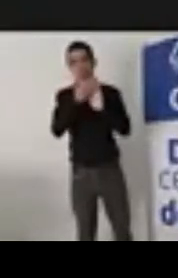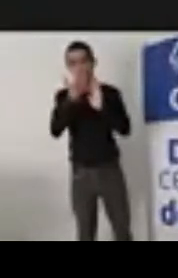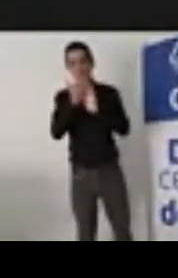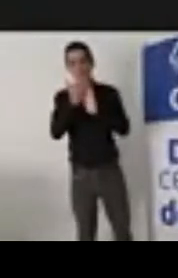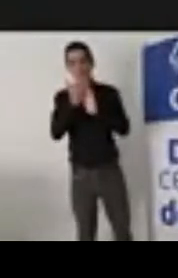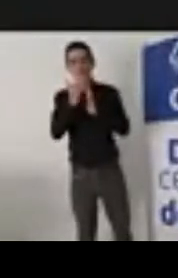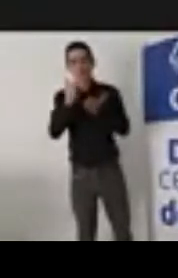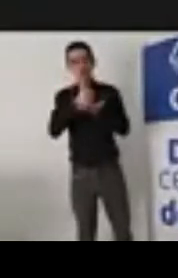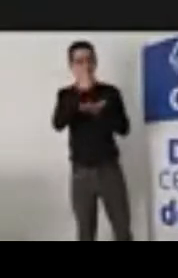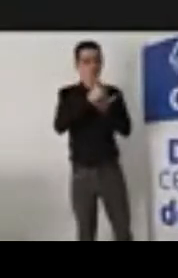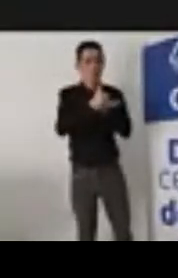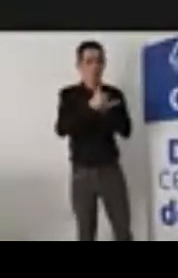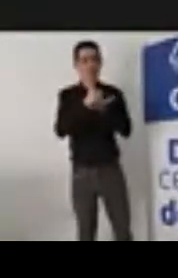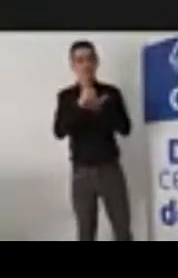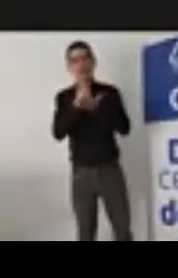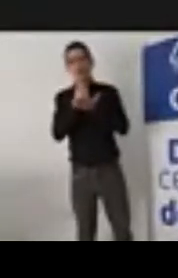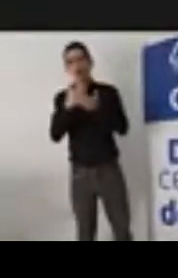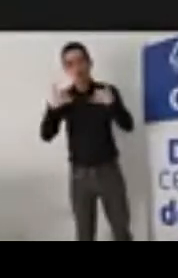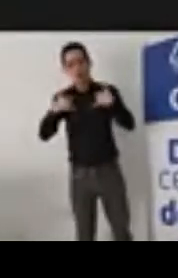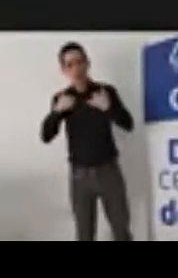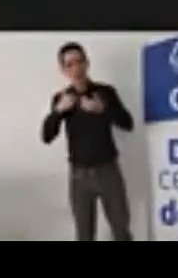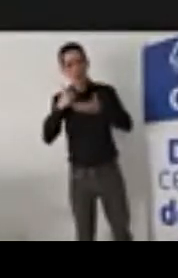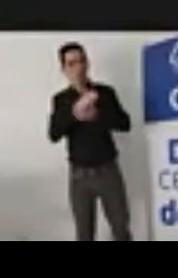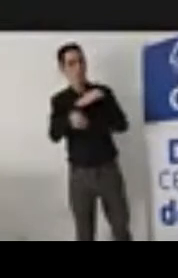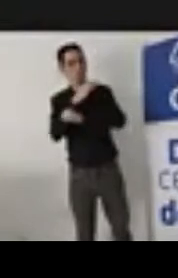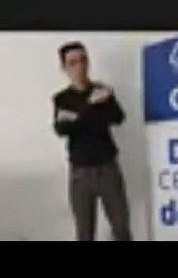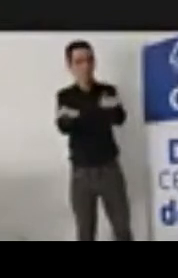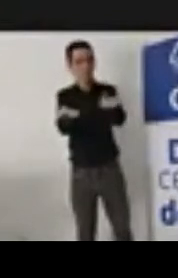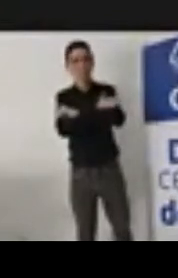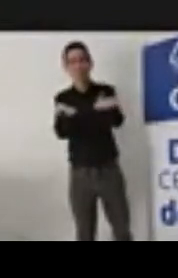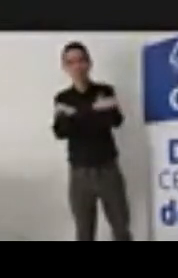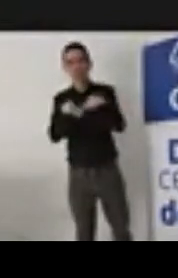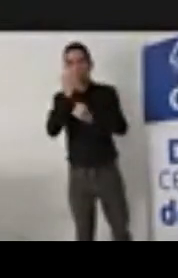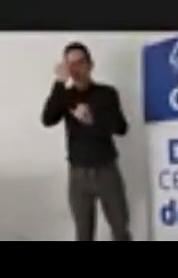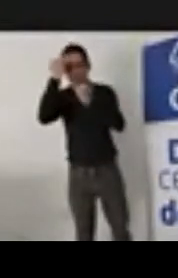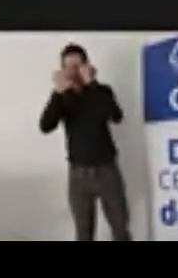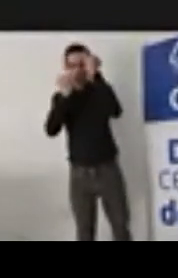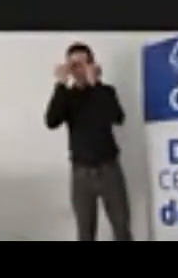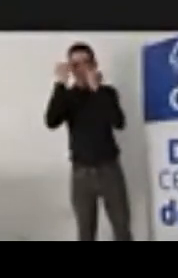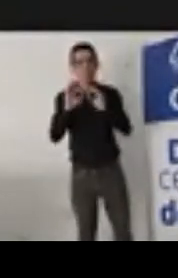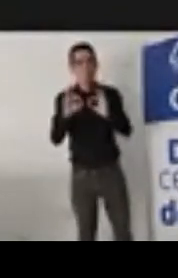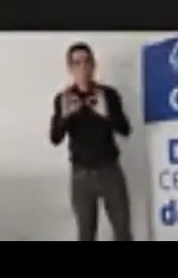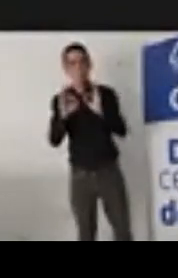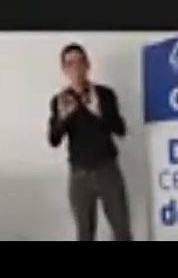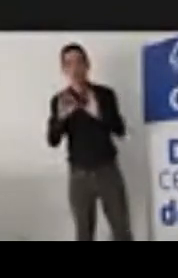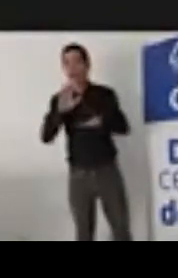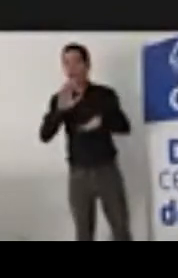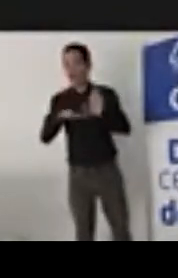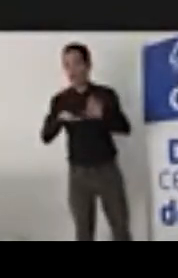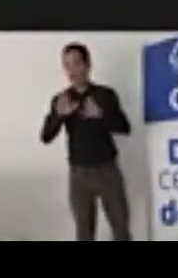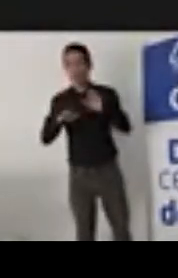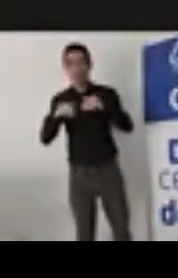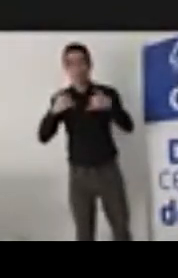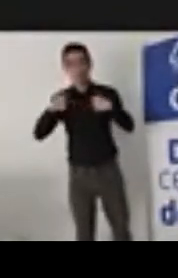para co-crear y construir sin duda alguna iniciativas maravillosas que uno como joven muchas veces tiene, pero que requieren encontrarse con